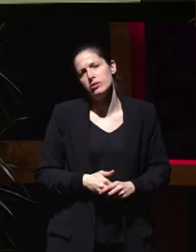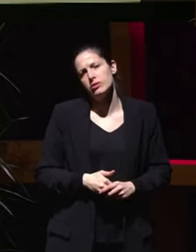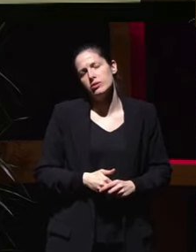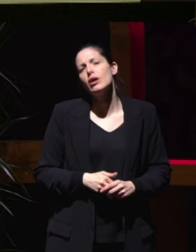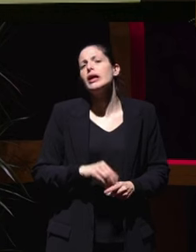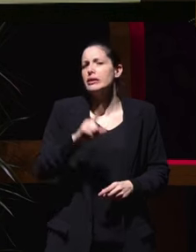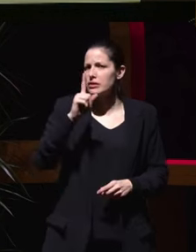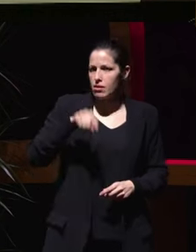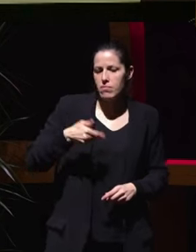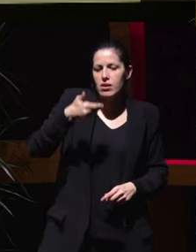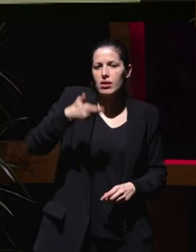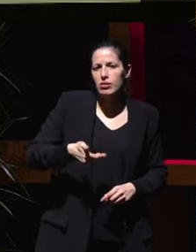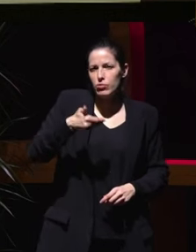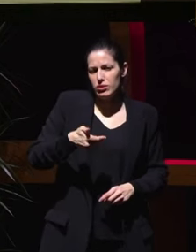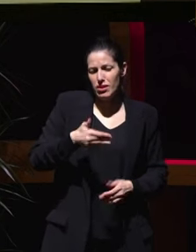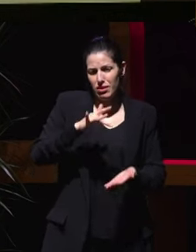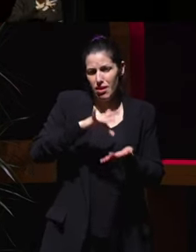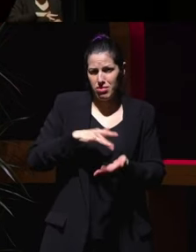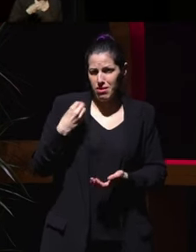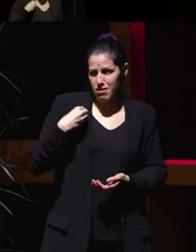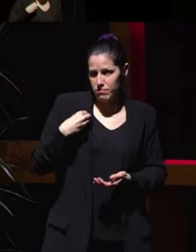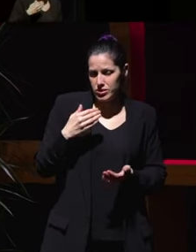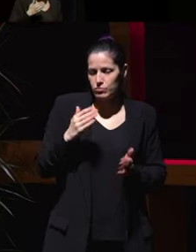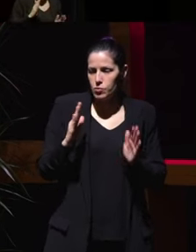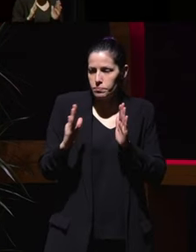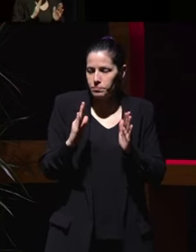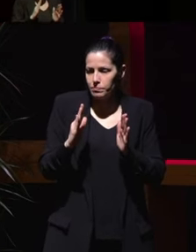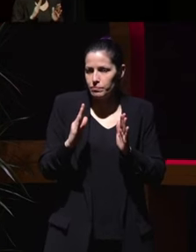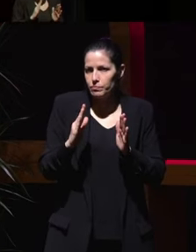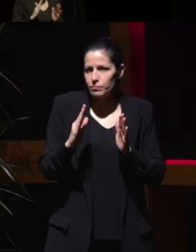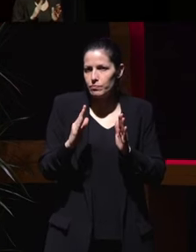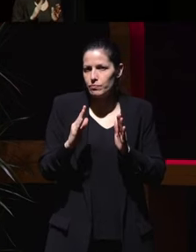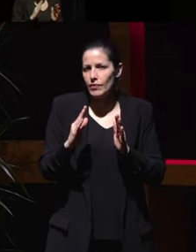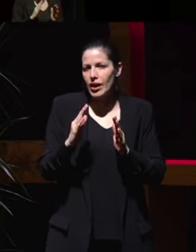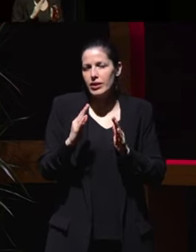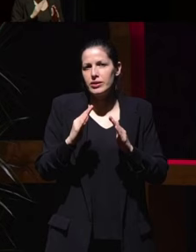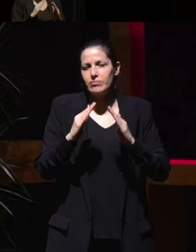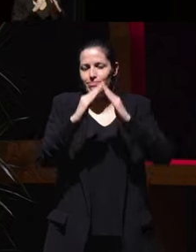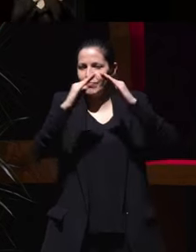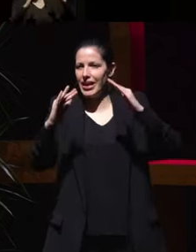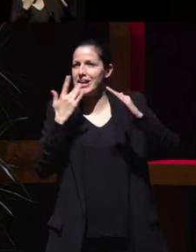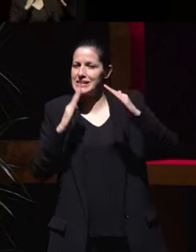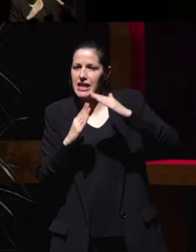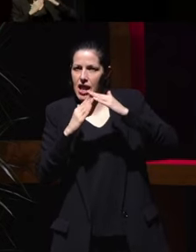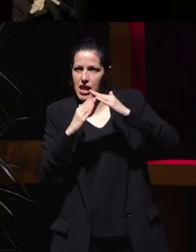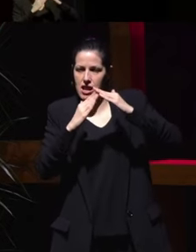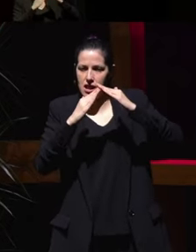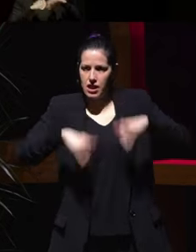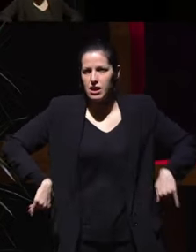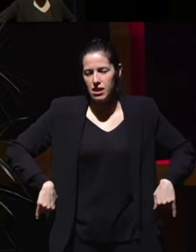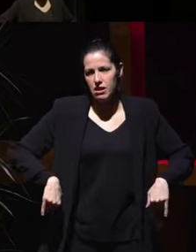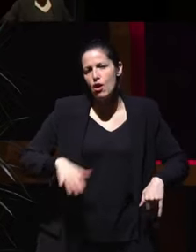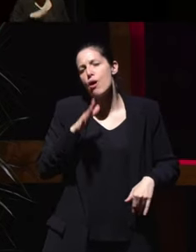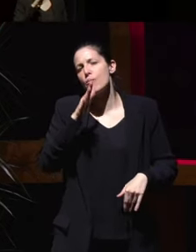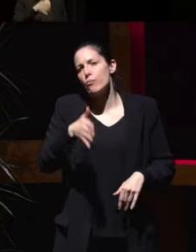eso, la importancia que tuvo ese día es el romper un techo de cristal que tenían muchas mujeres,